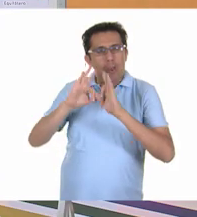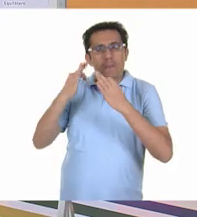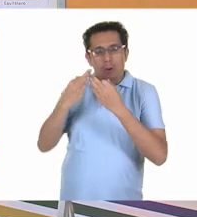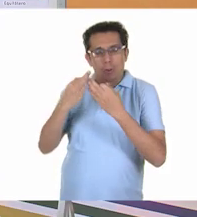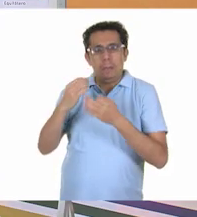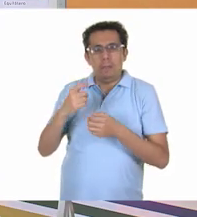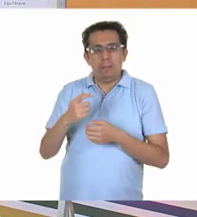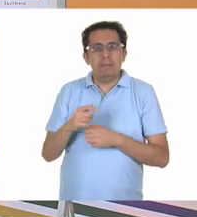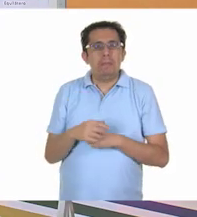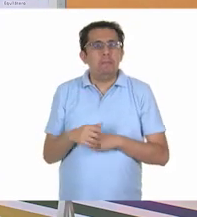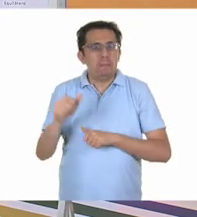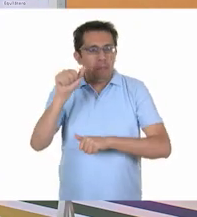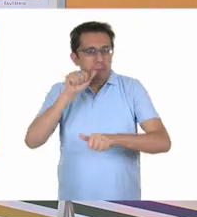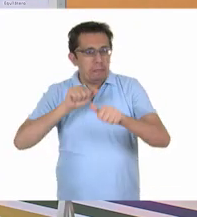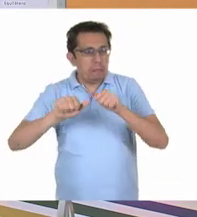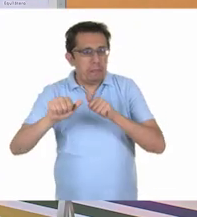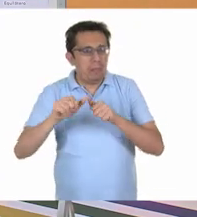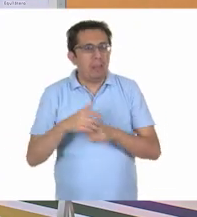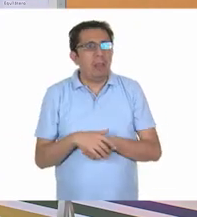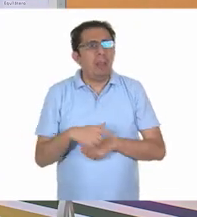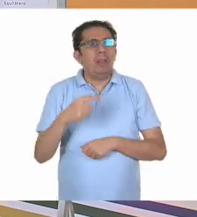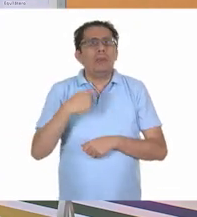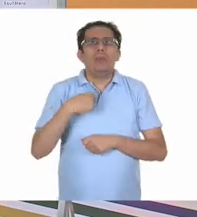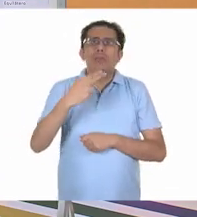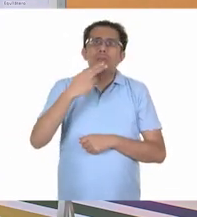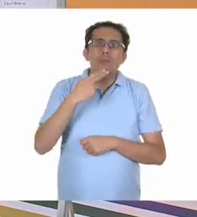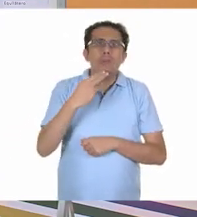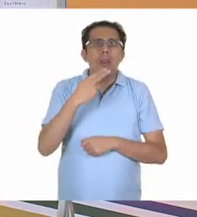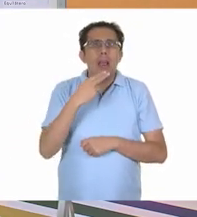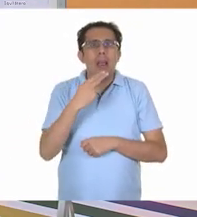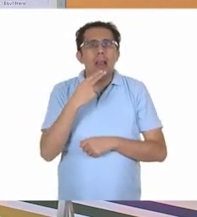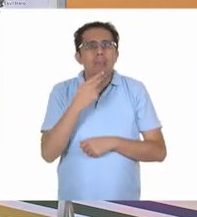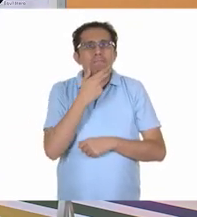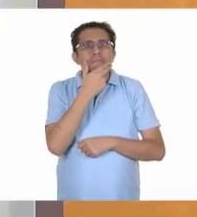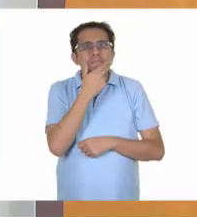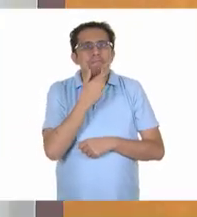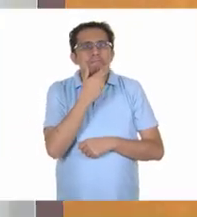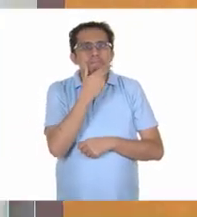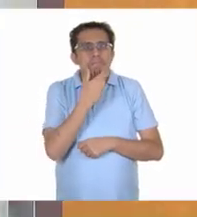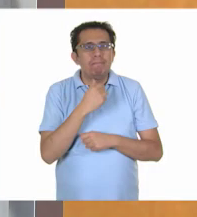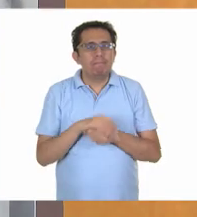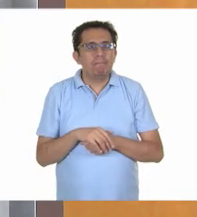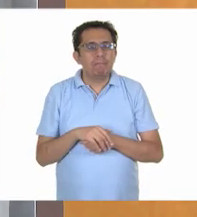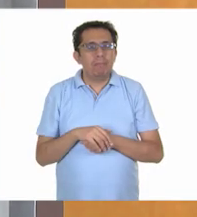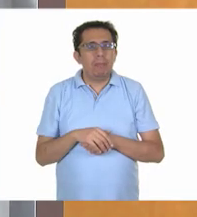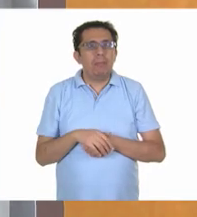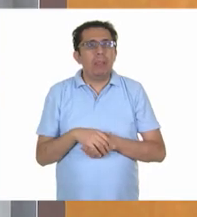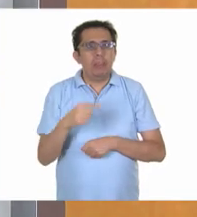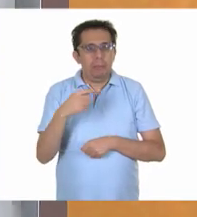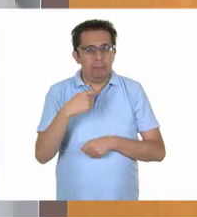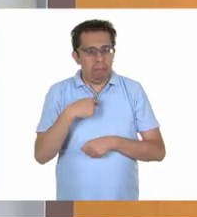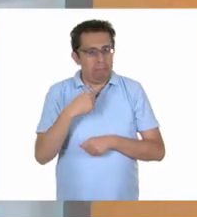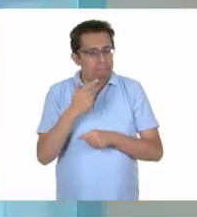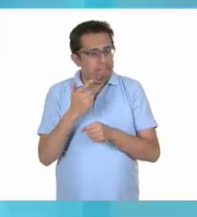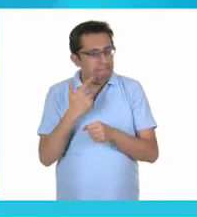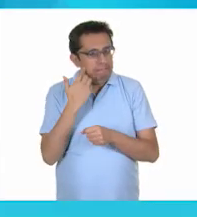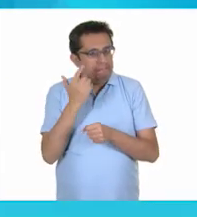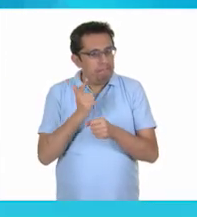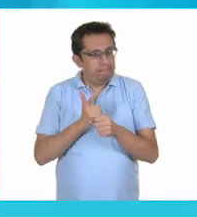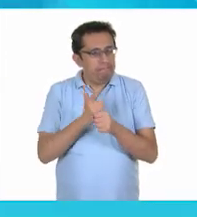toca. Voy a utilizar... Muy bien, vamos a